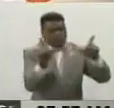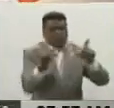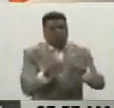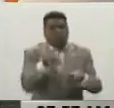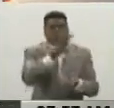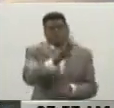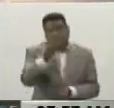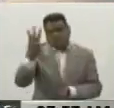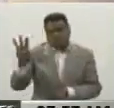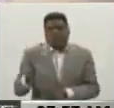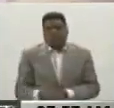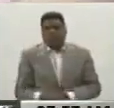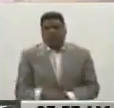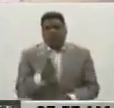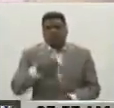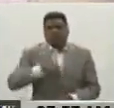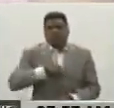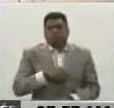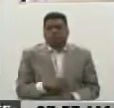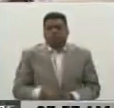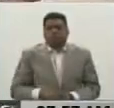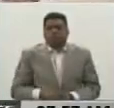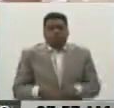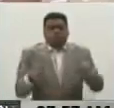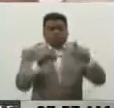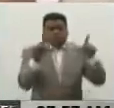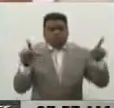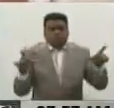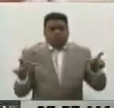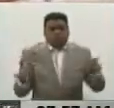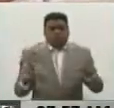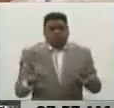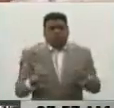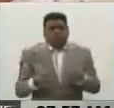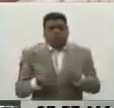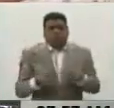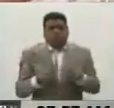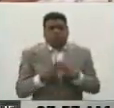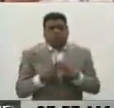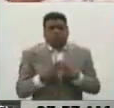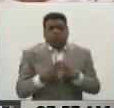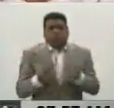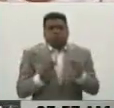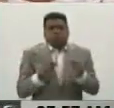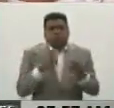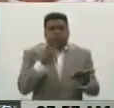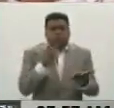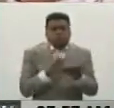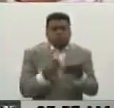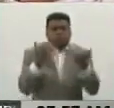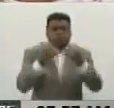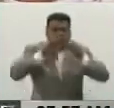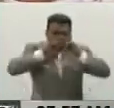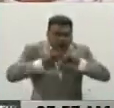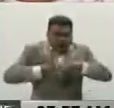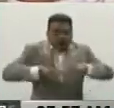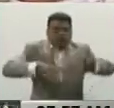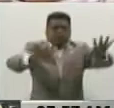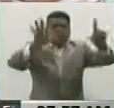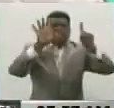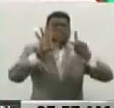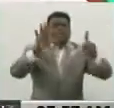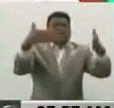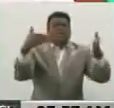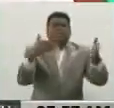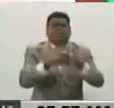web, estamos creando todas las condiciones para tener el espacio de la estructura que vamos a proponer ahorita para el despliegue, para este gran despliegue de los 6.000